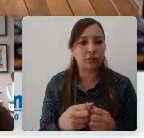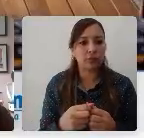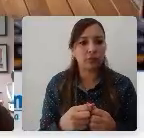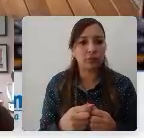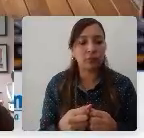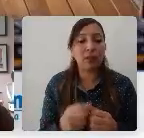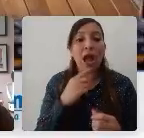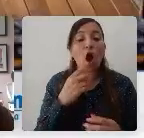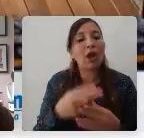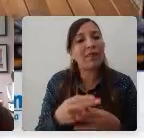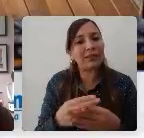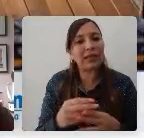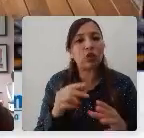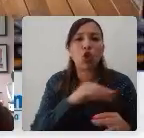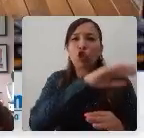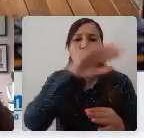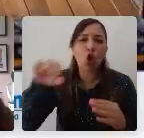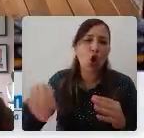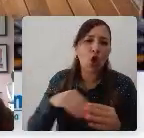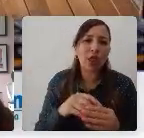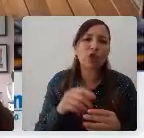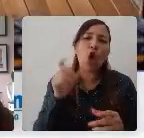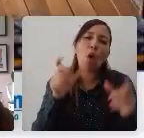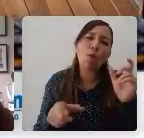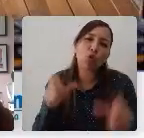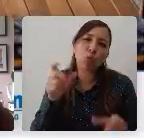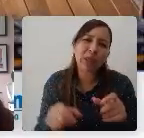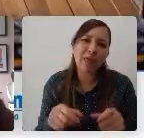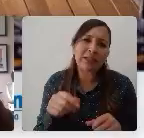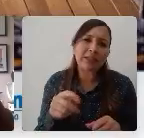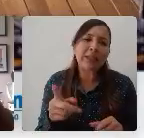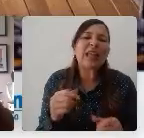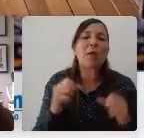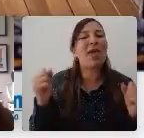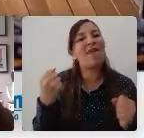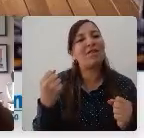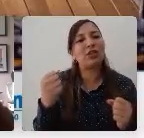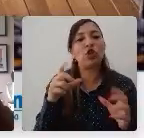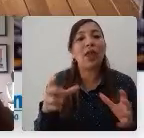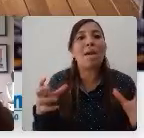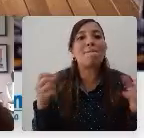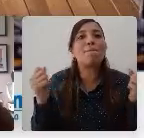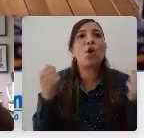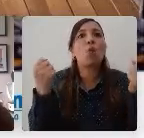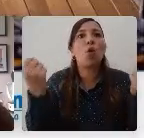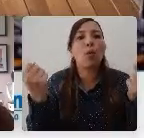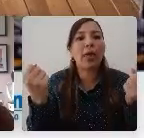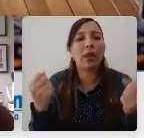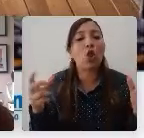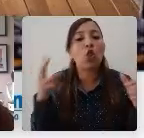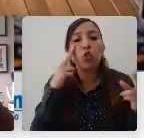esto conociendo todas estas oportunidades y todos estos beneficios de poder promover lo que es el turismo comunitario